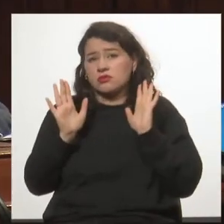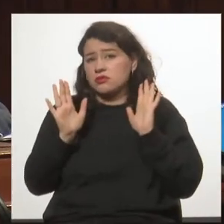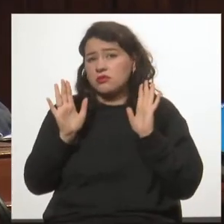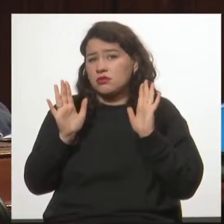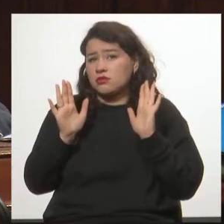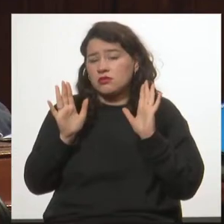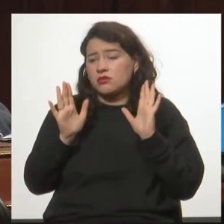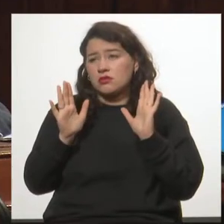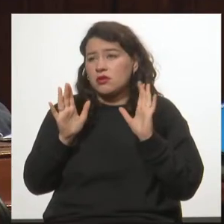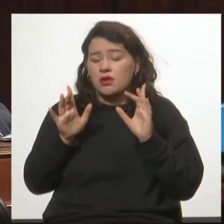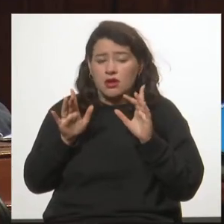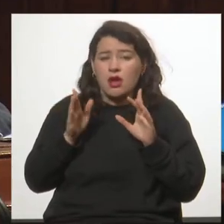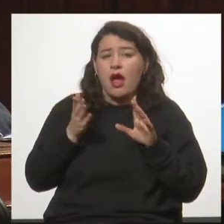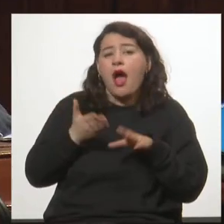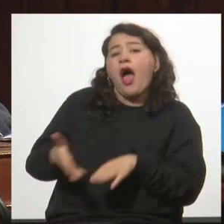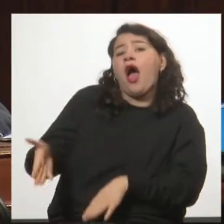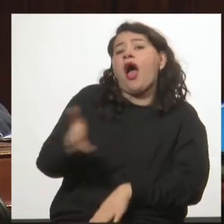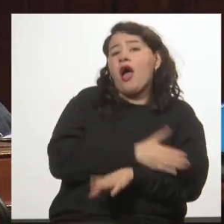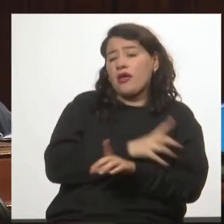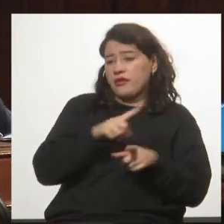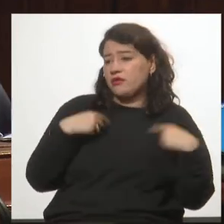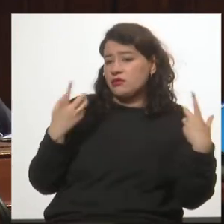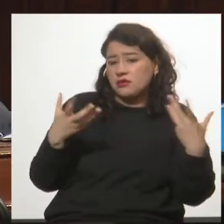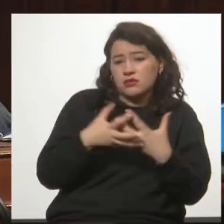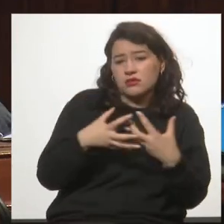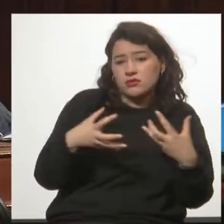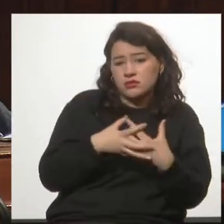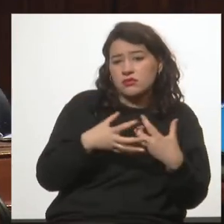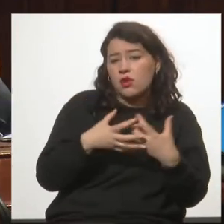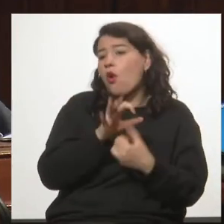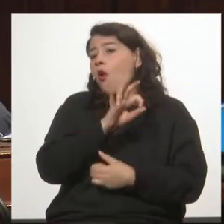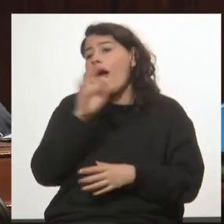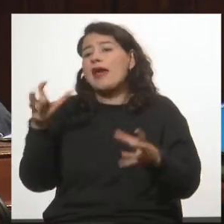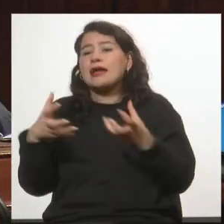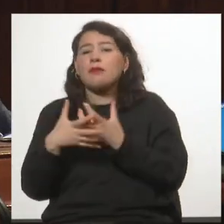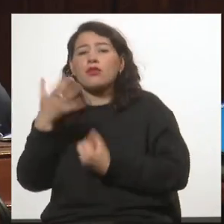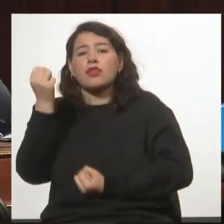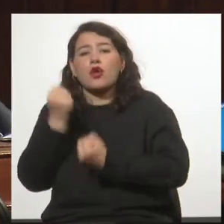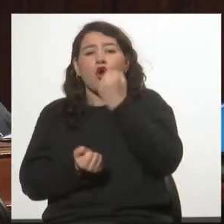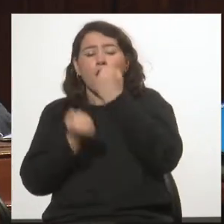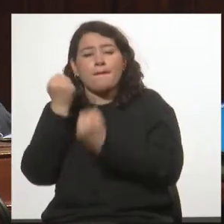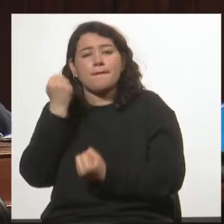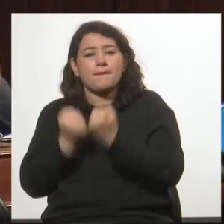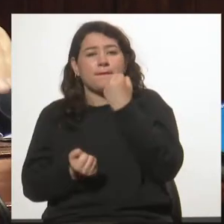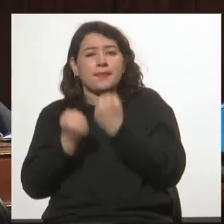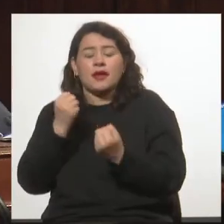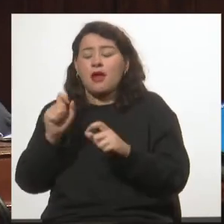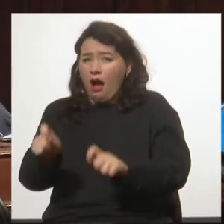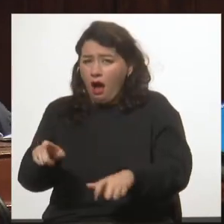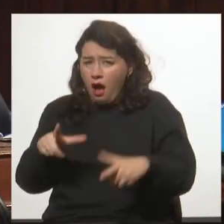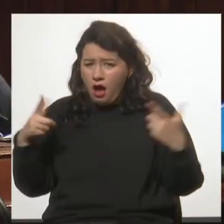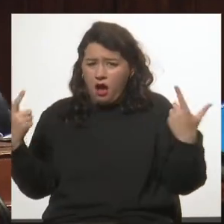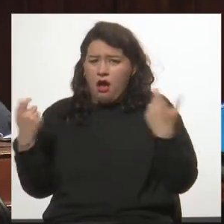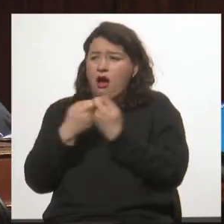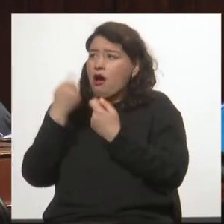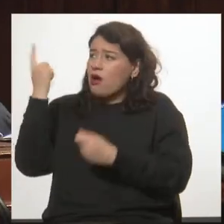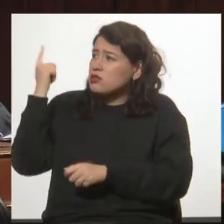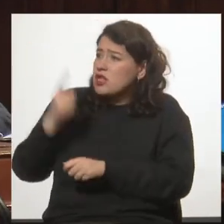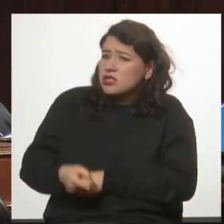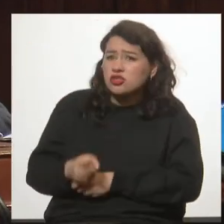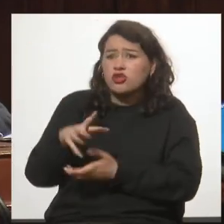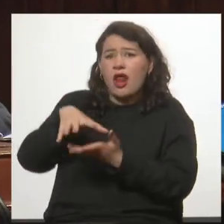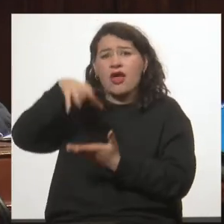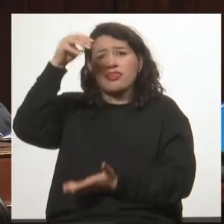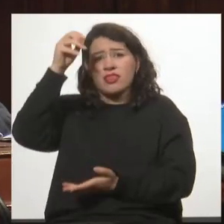oposición al equipo económico de aquel momento que fue sorprendido por esta decisión política de